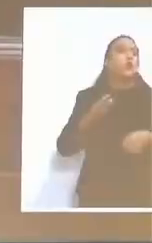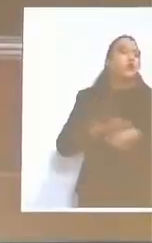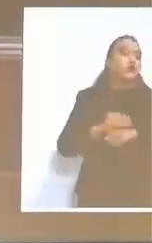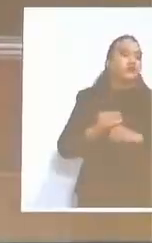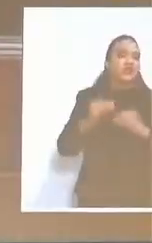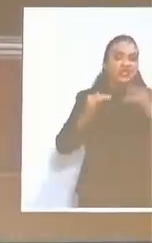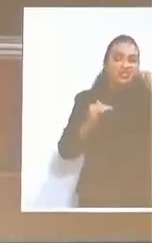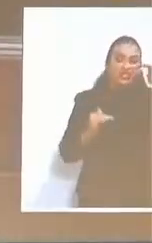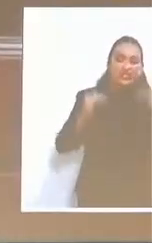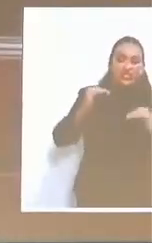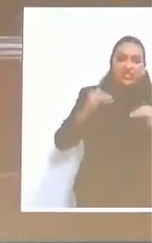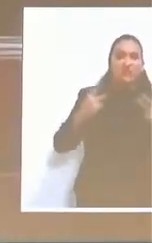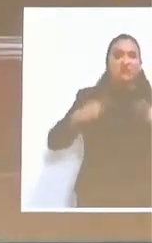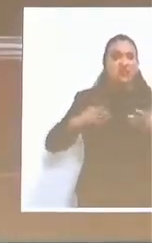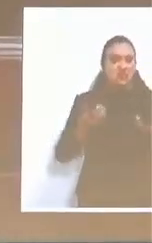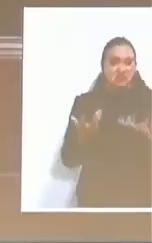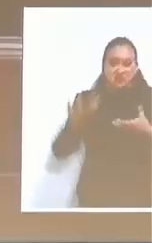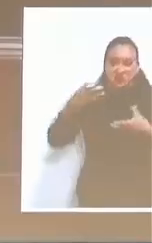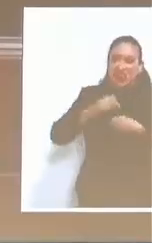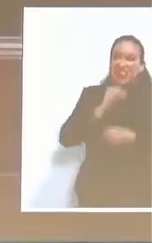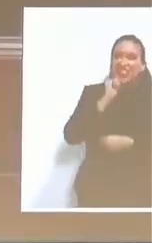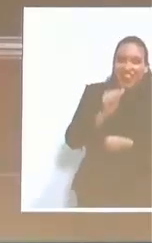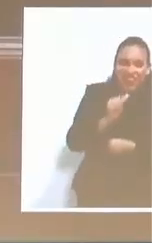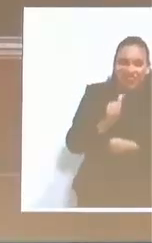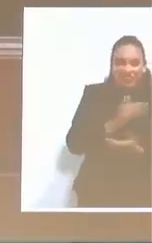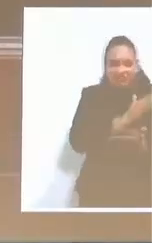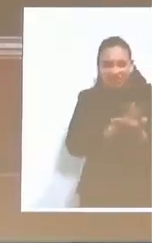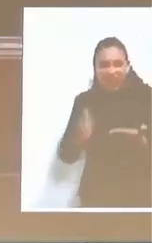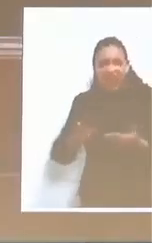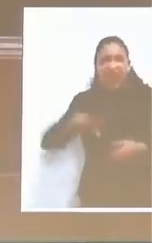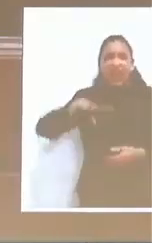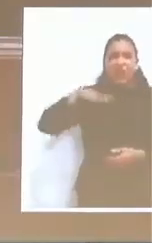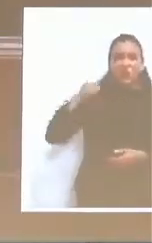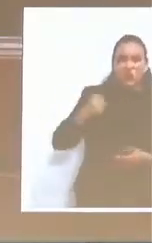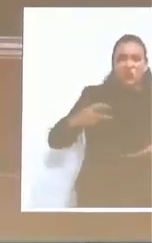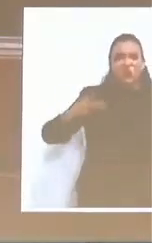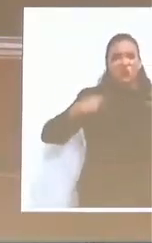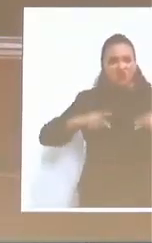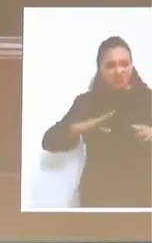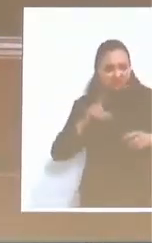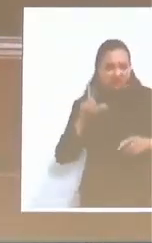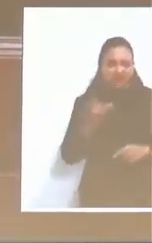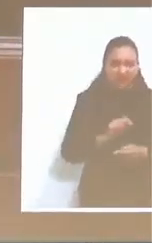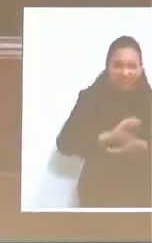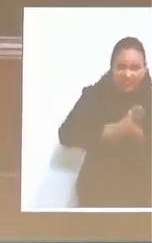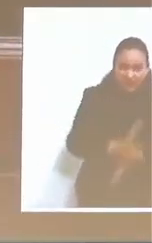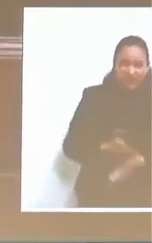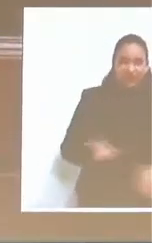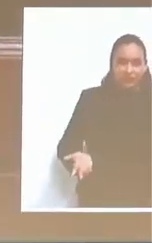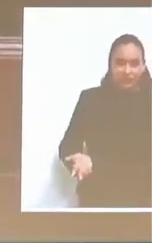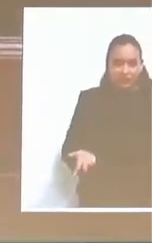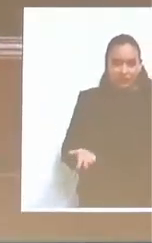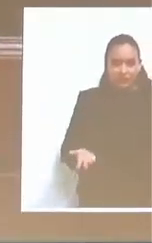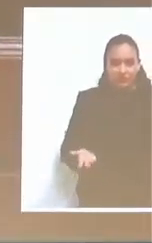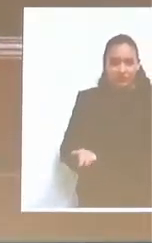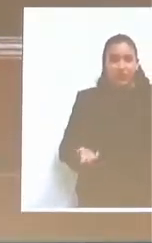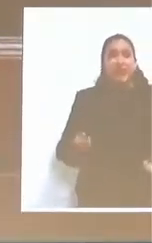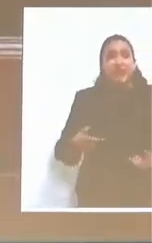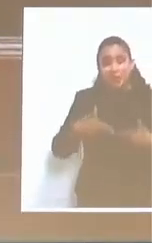también frente a aquellos que son opositores. Y ahí va el siguiente bloque de preguntas. Ante esta